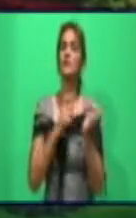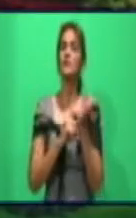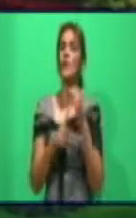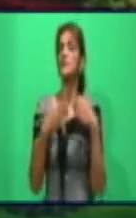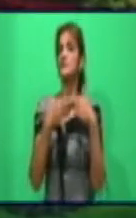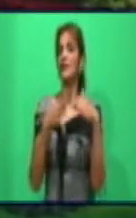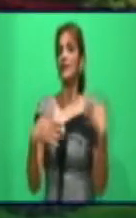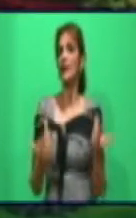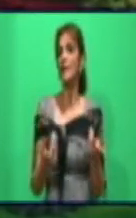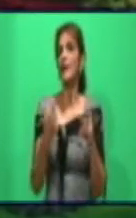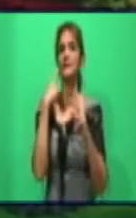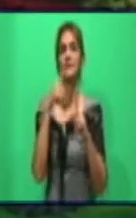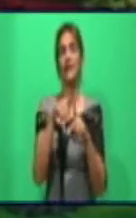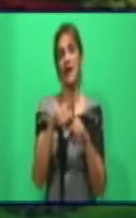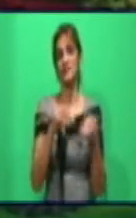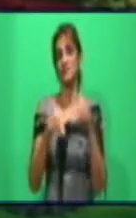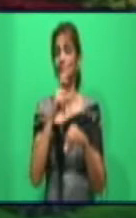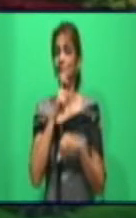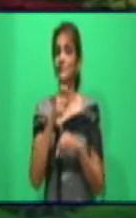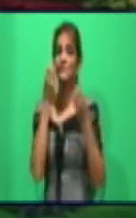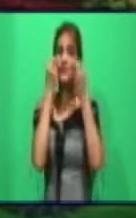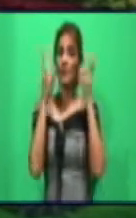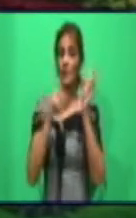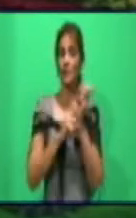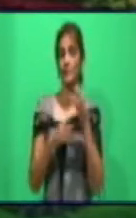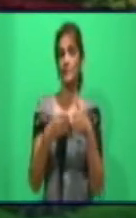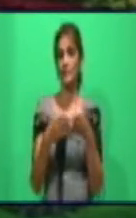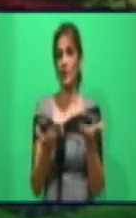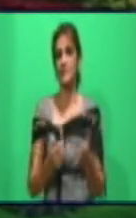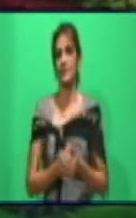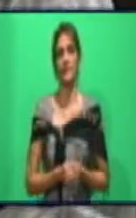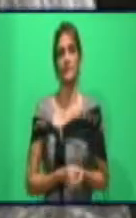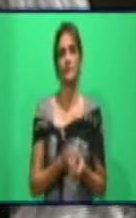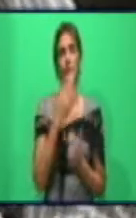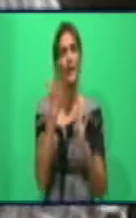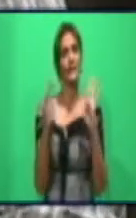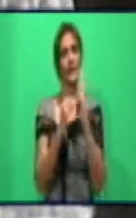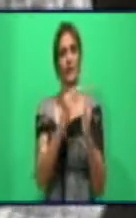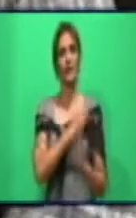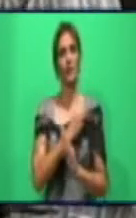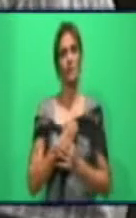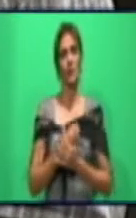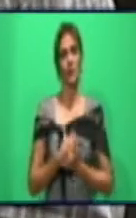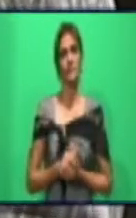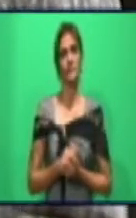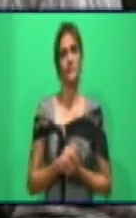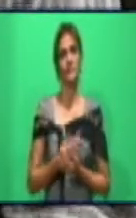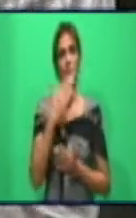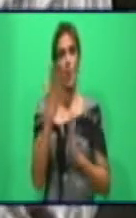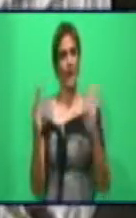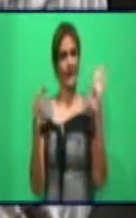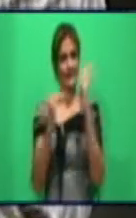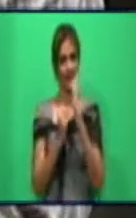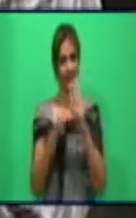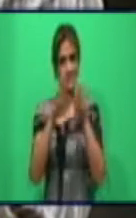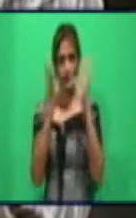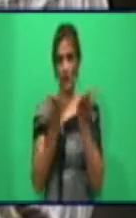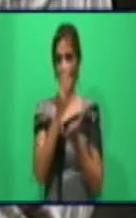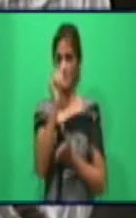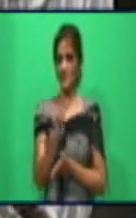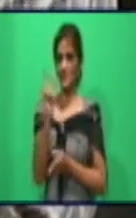que vive nuestro territorio doctor buenas tardes le escuchamos buenas tardes a ustedes buenas tardes a todos los granmenses para mí es un privilegio